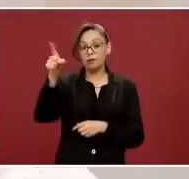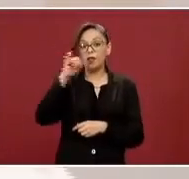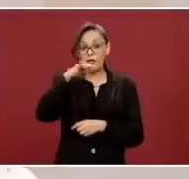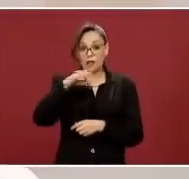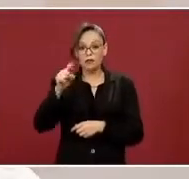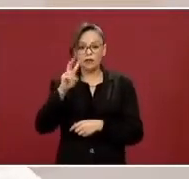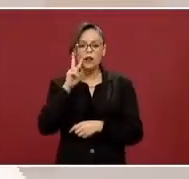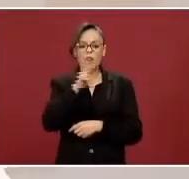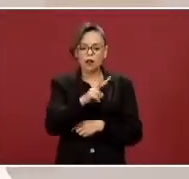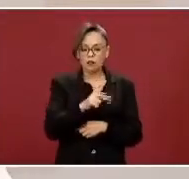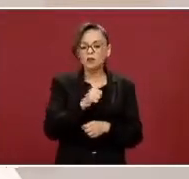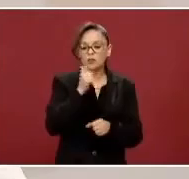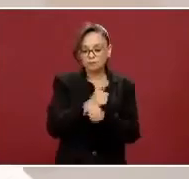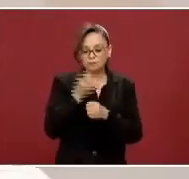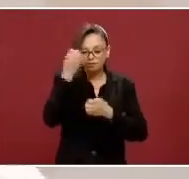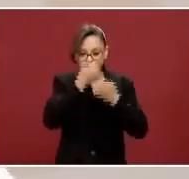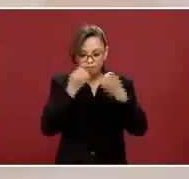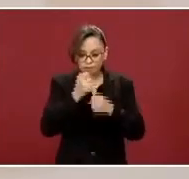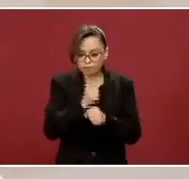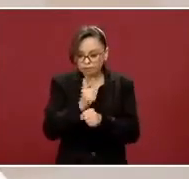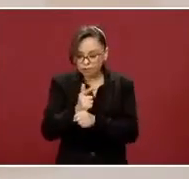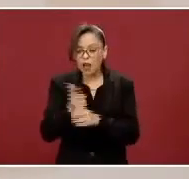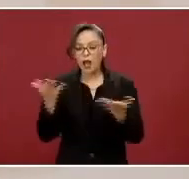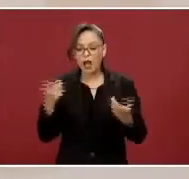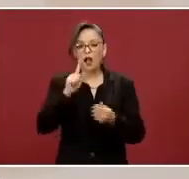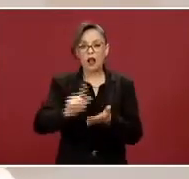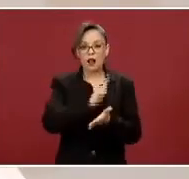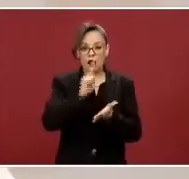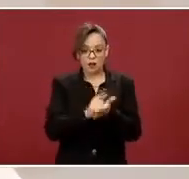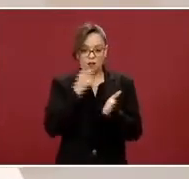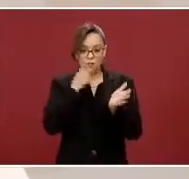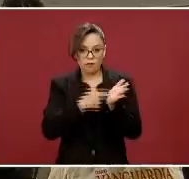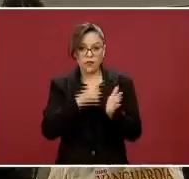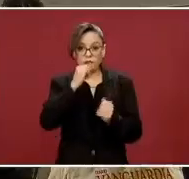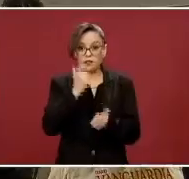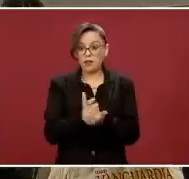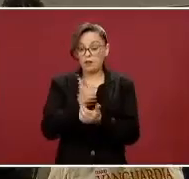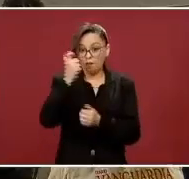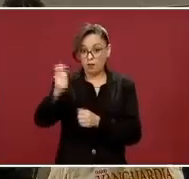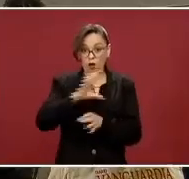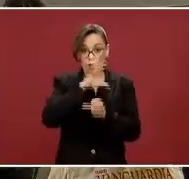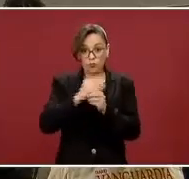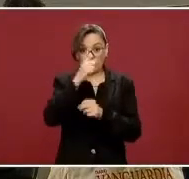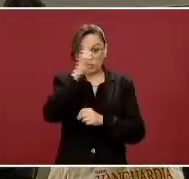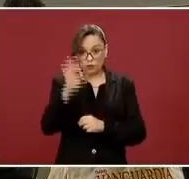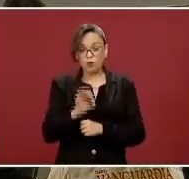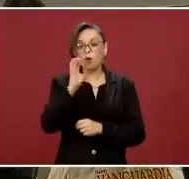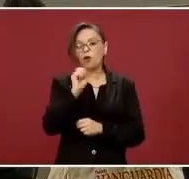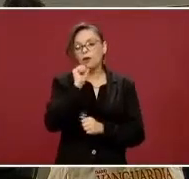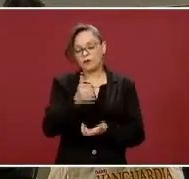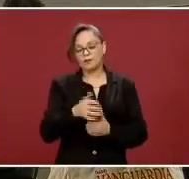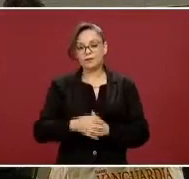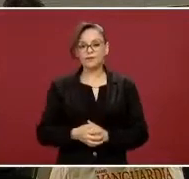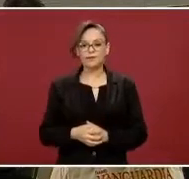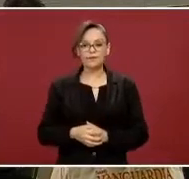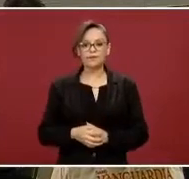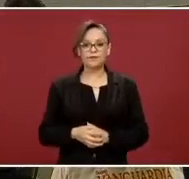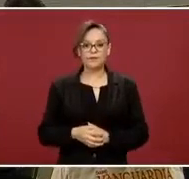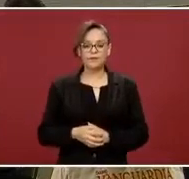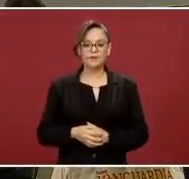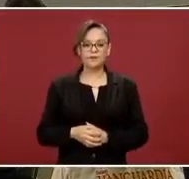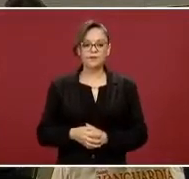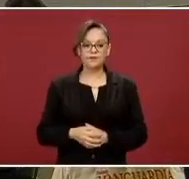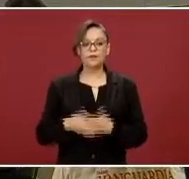trabajo y se aplicará la ley que es salario completo desde el día 1. Gracias, doctor Hernández. Sobre los 13 casos,